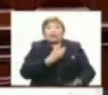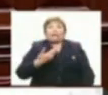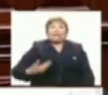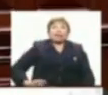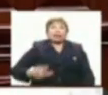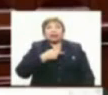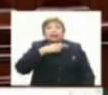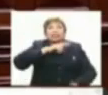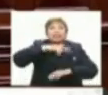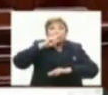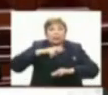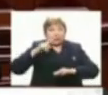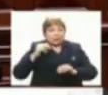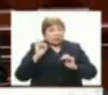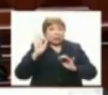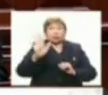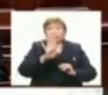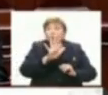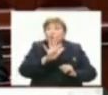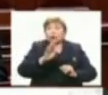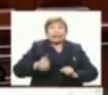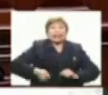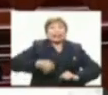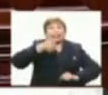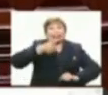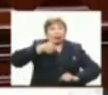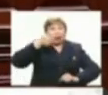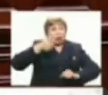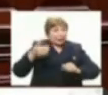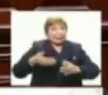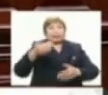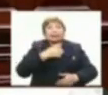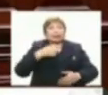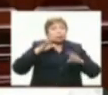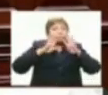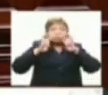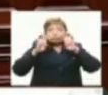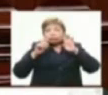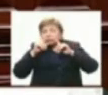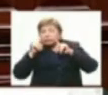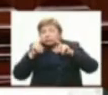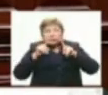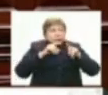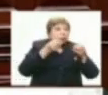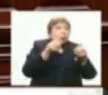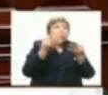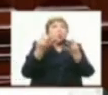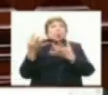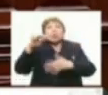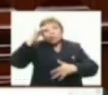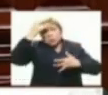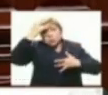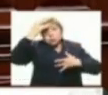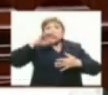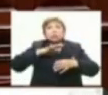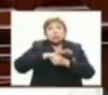regionales y a sus directores regionales a evaluar acciones ante la pandemia. Los